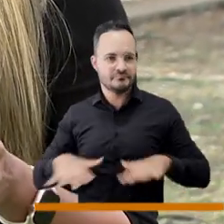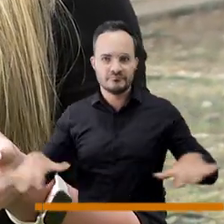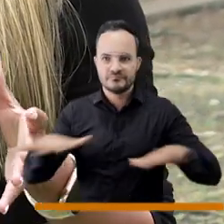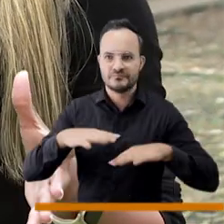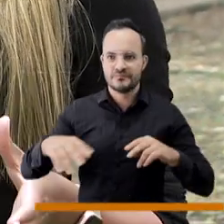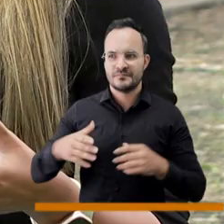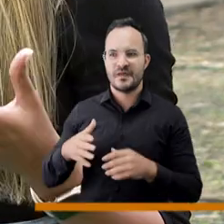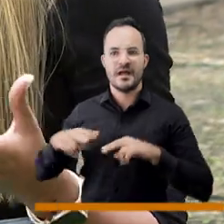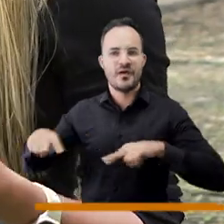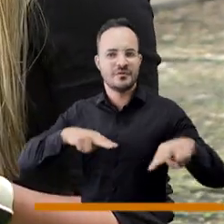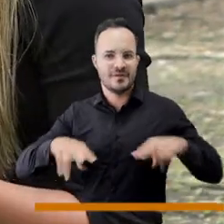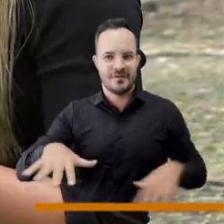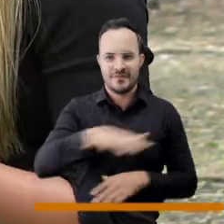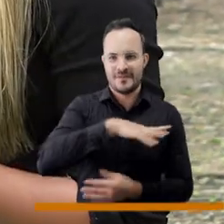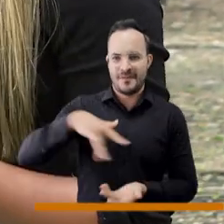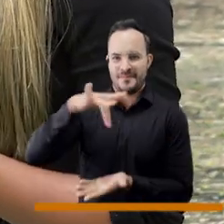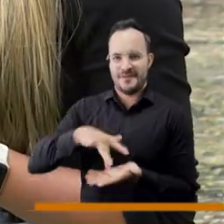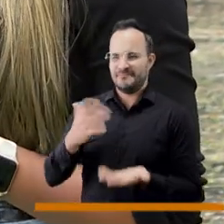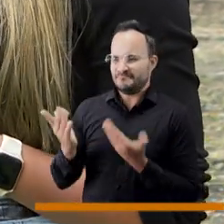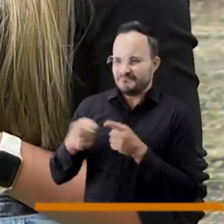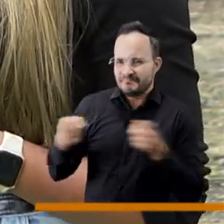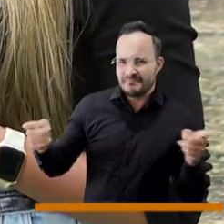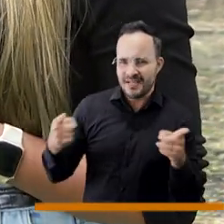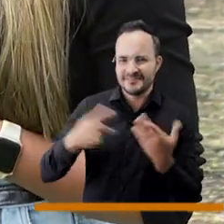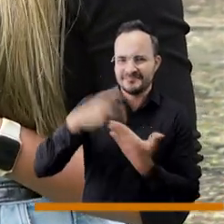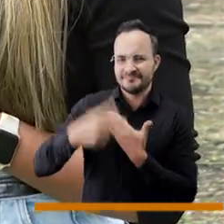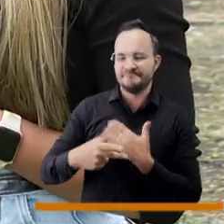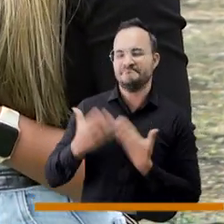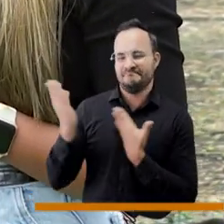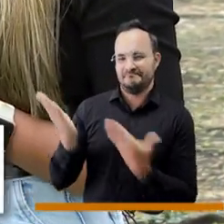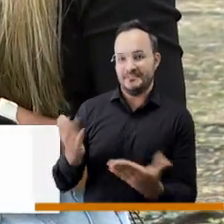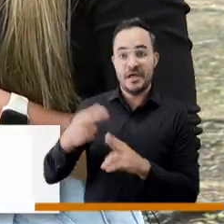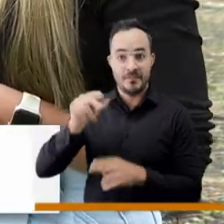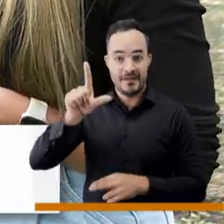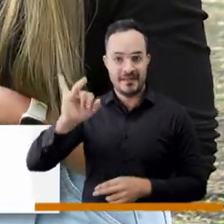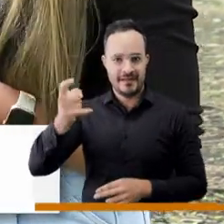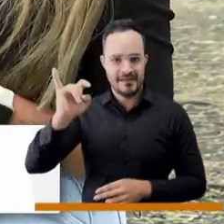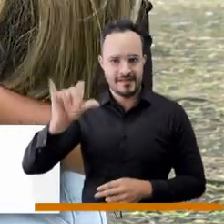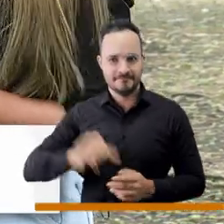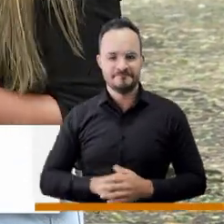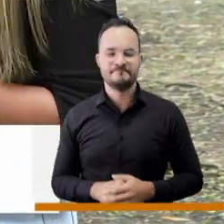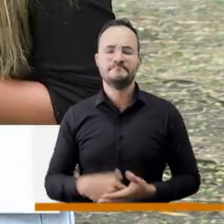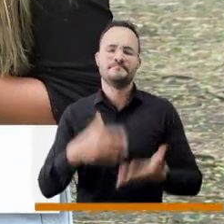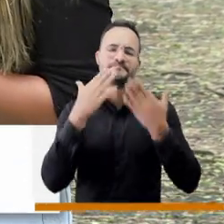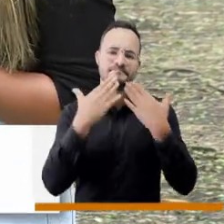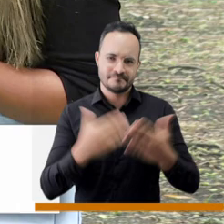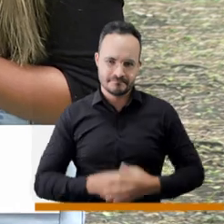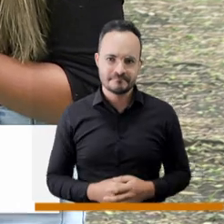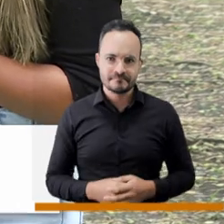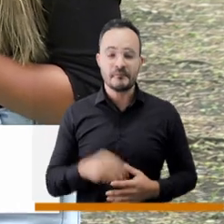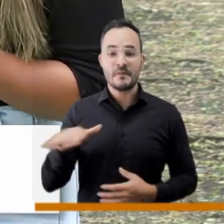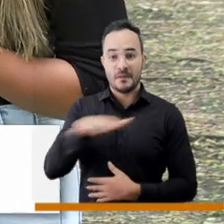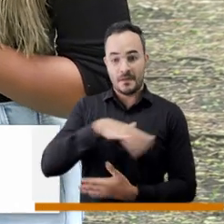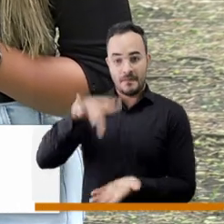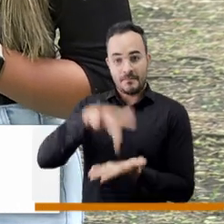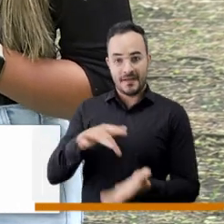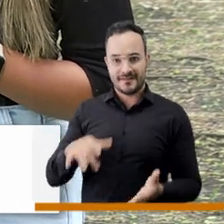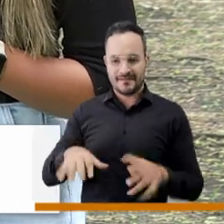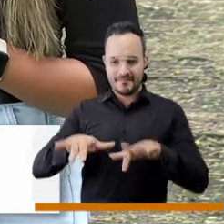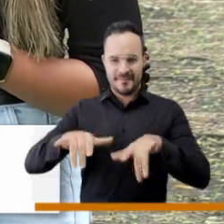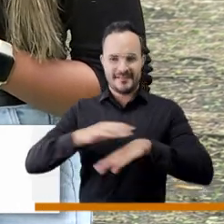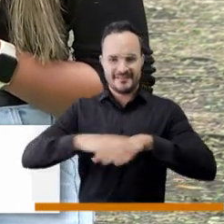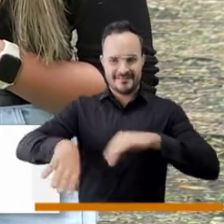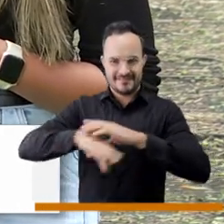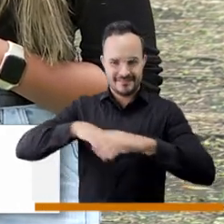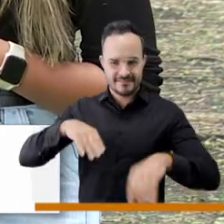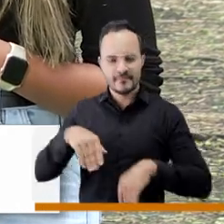de este proyecto de ciudad. Bienvenida, Ligia. Muchas gracias, Mafi. El Parque de los Pies Descalzos es un proyecto de ciudad, un